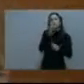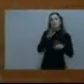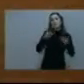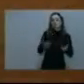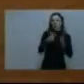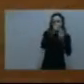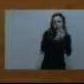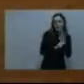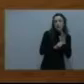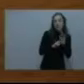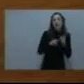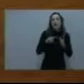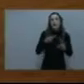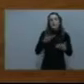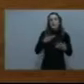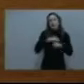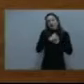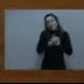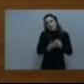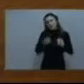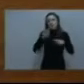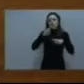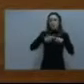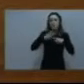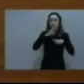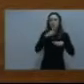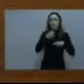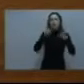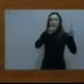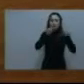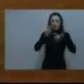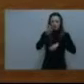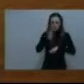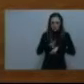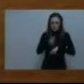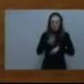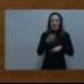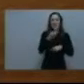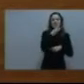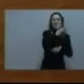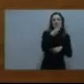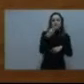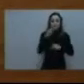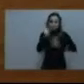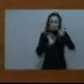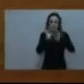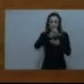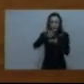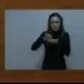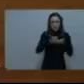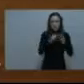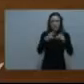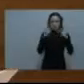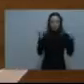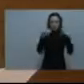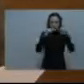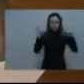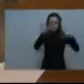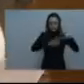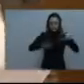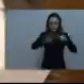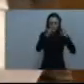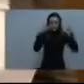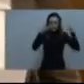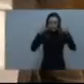sexual para la educación secundaria. Llega al 52% de los centros públicos asturianos. Es